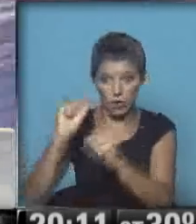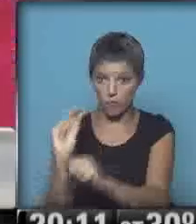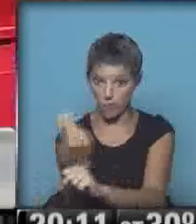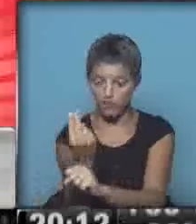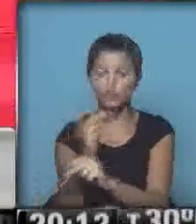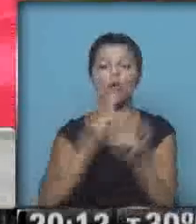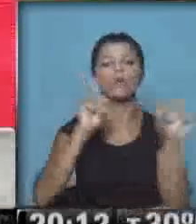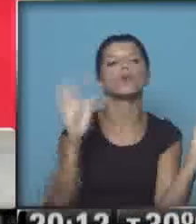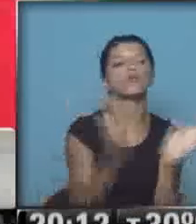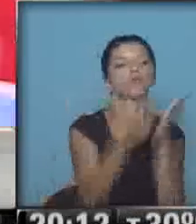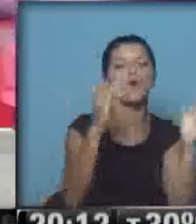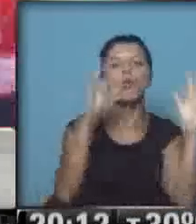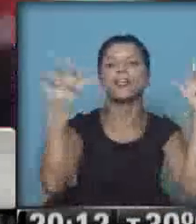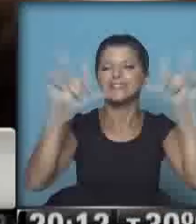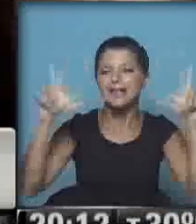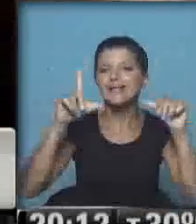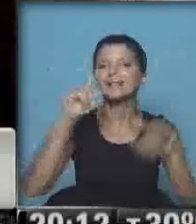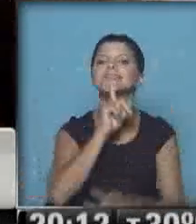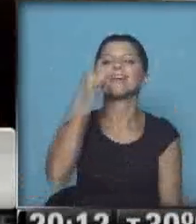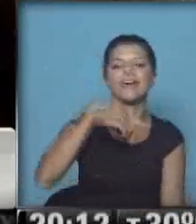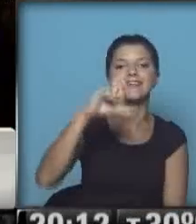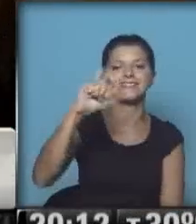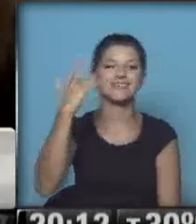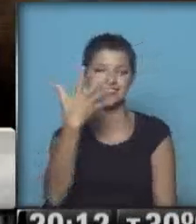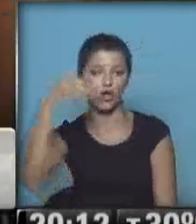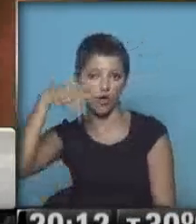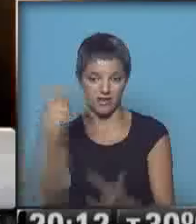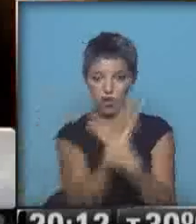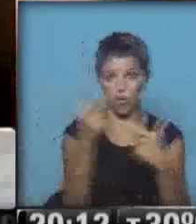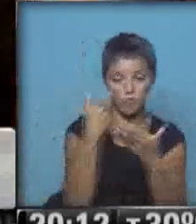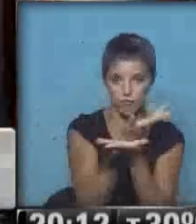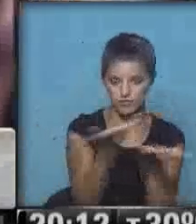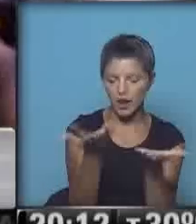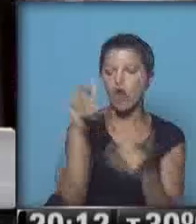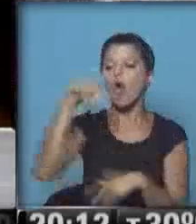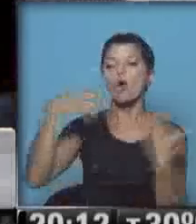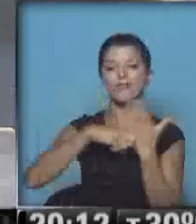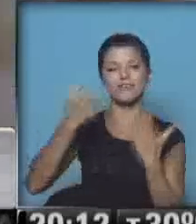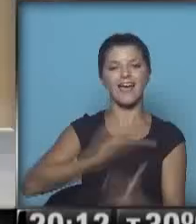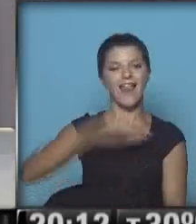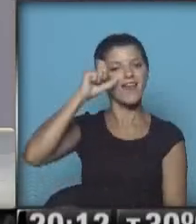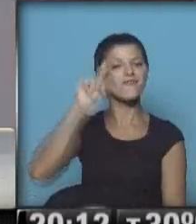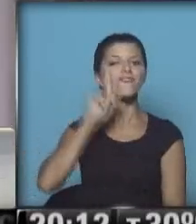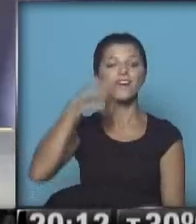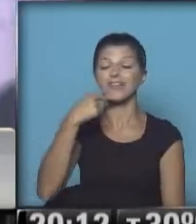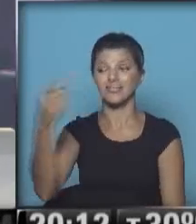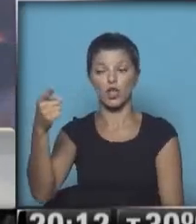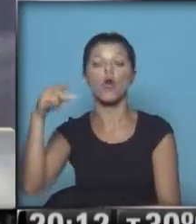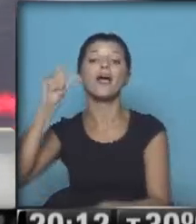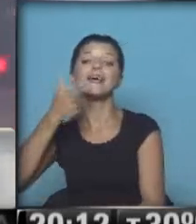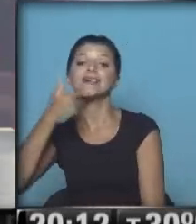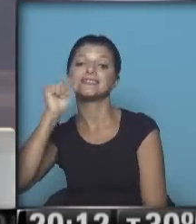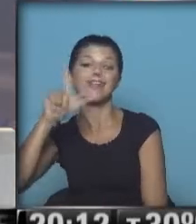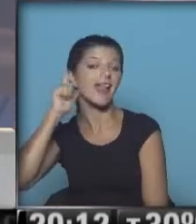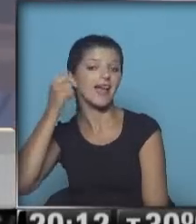portales de noticias y los canales TN y C5N, la fiscal Fein señaló a la querella en manos de Sandra Arroyo Salgado